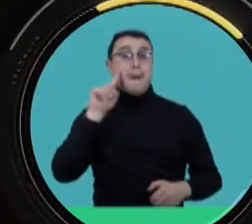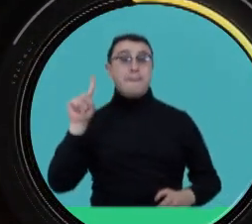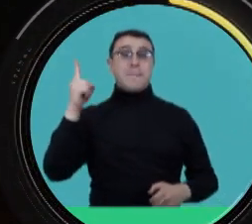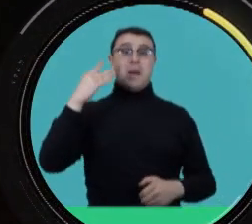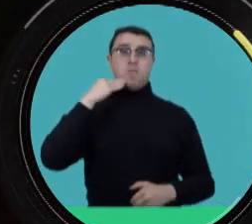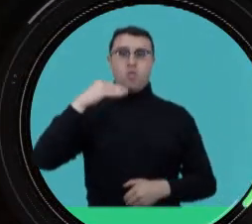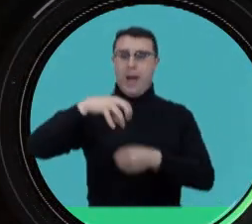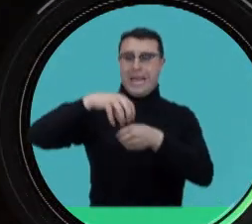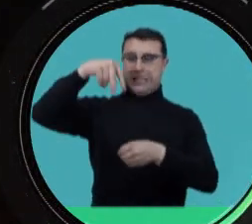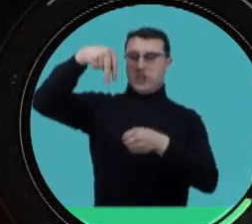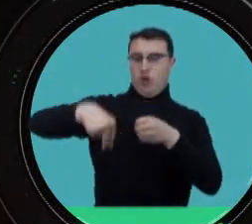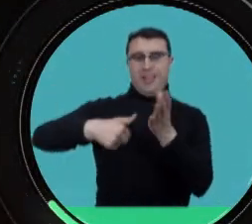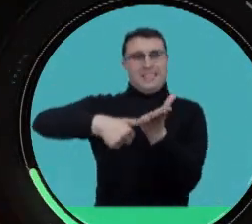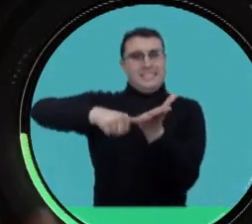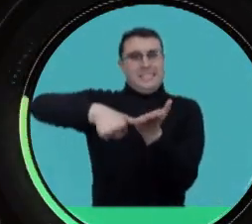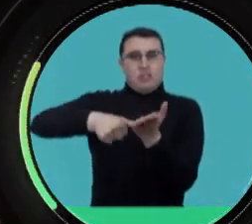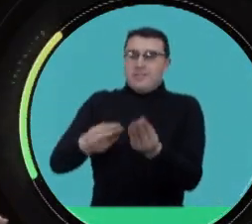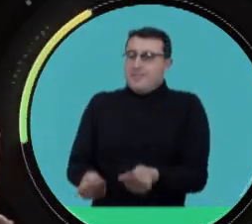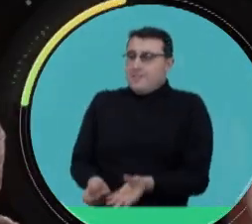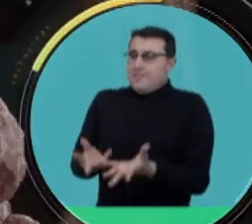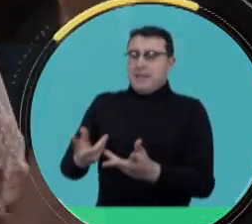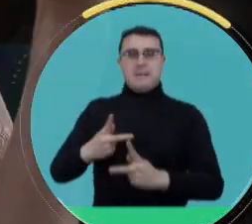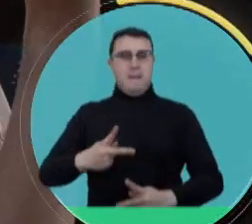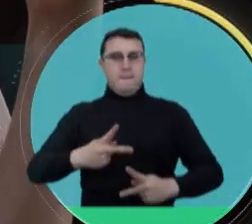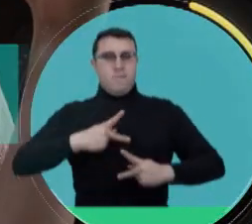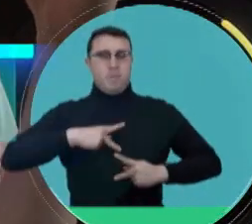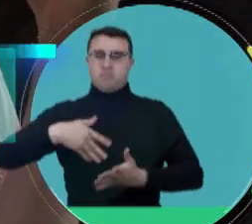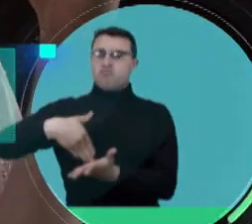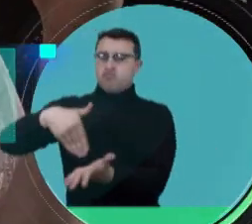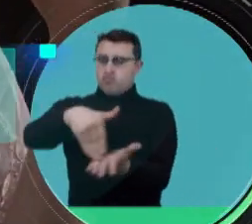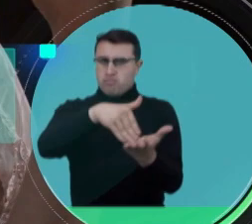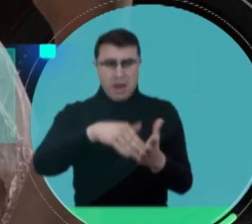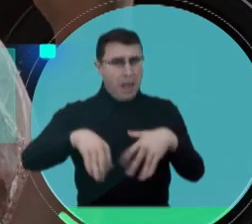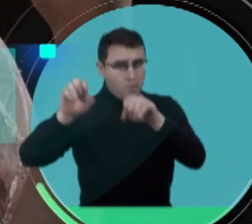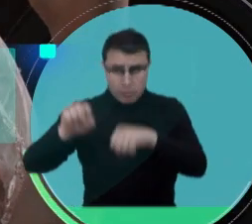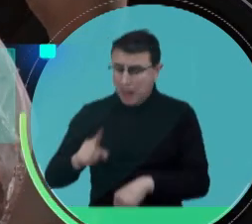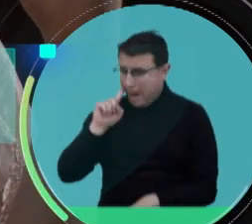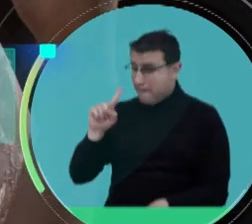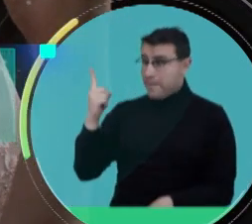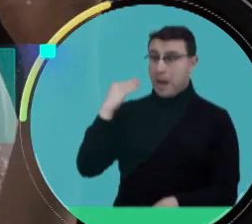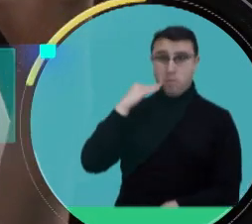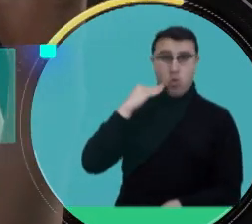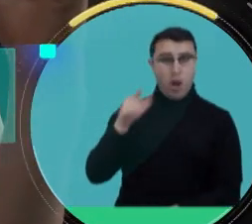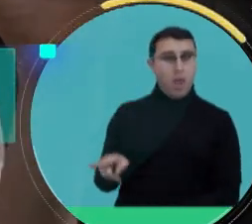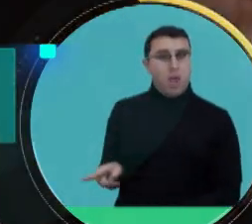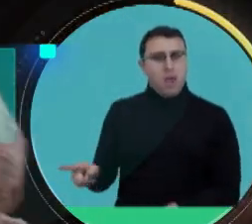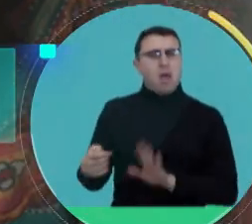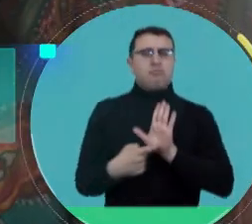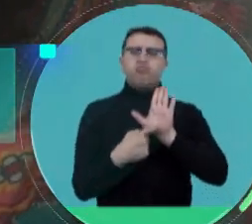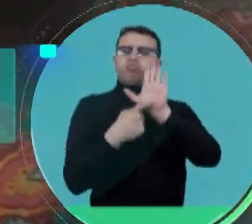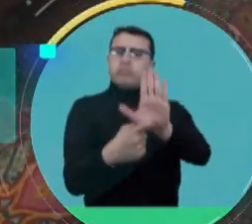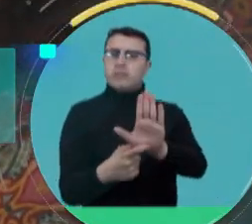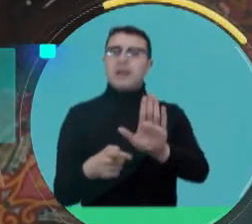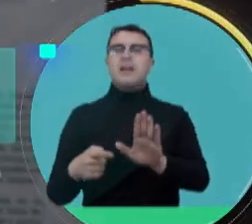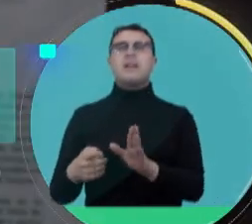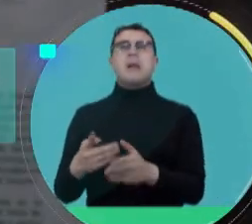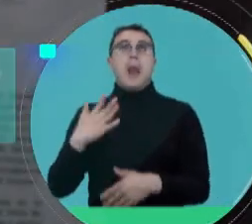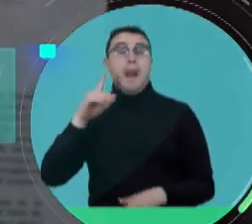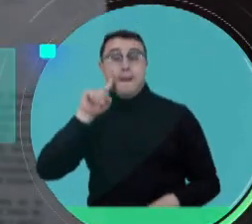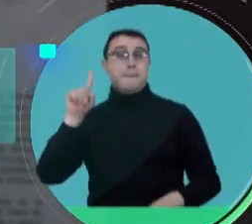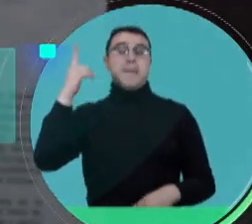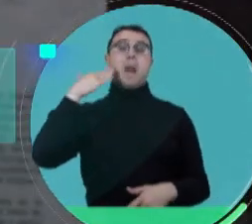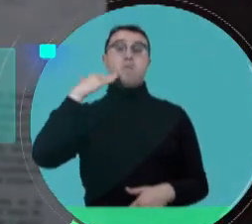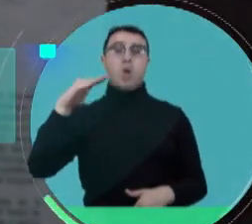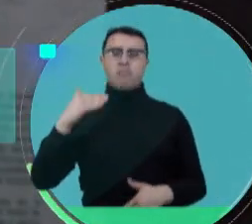primera mujer que se fue considerada ciudadana que pudo tener digamos propiedades la primera mujer que se atrevió